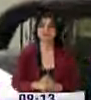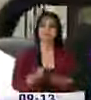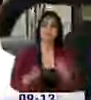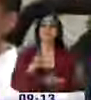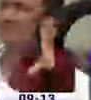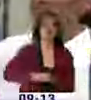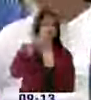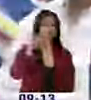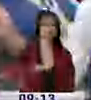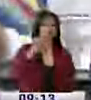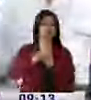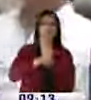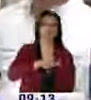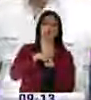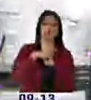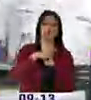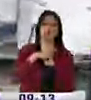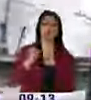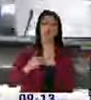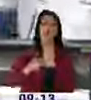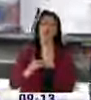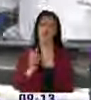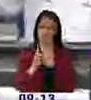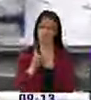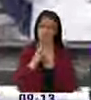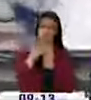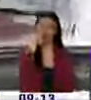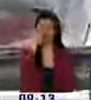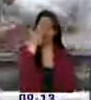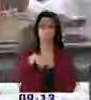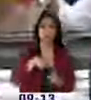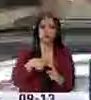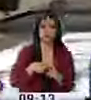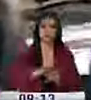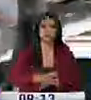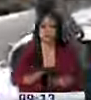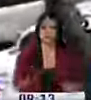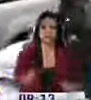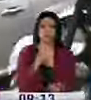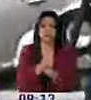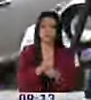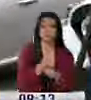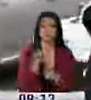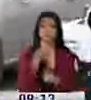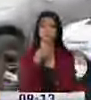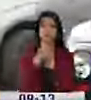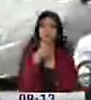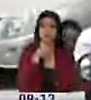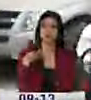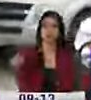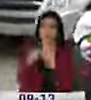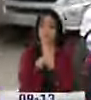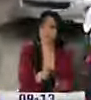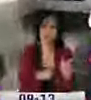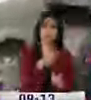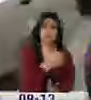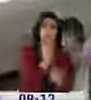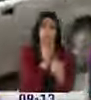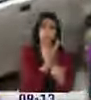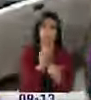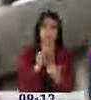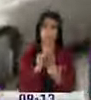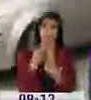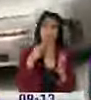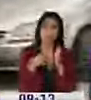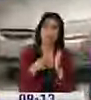manera triunfalista, sin embargo, aseguran ganará la mejor opción. Sí, bueno, creo que más allá de las encuestas, la respuesta de la gente, no